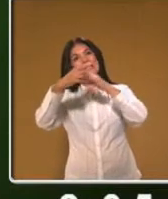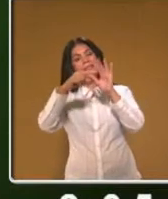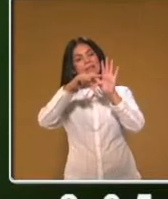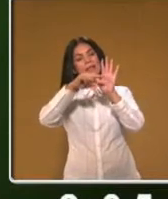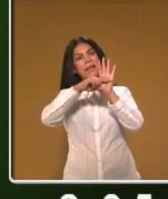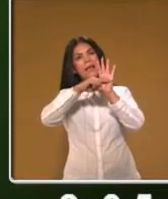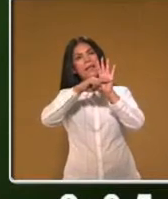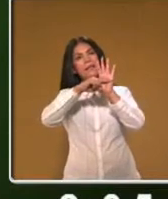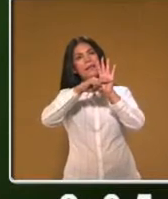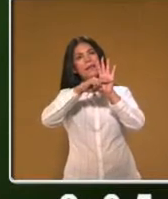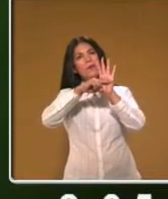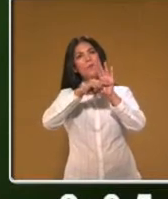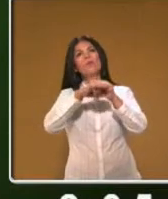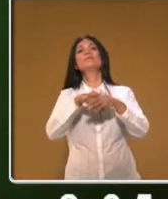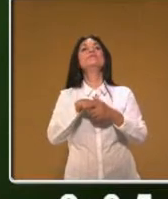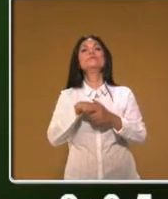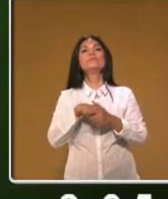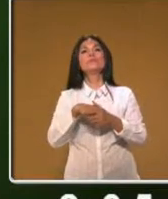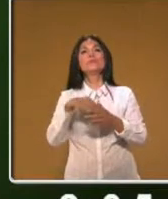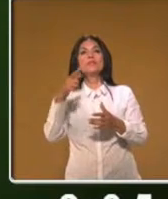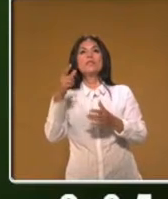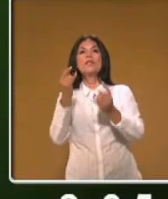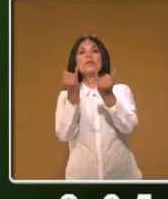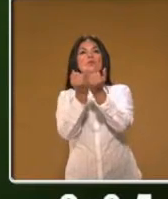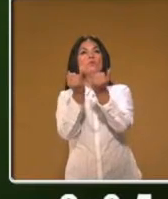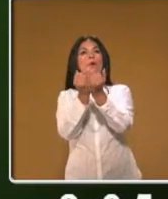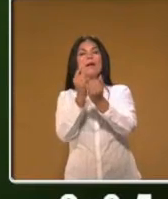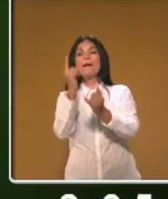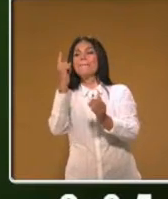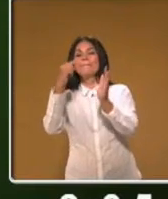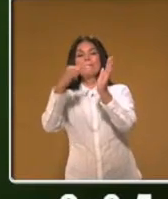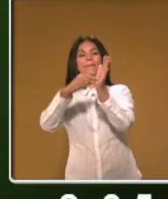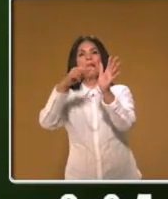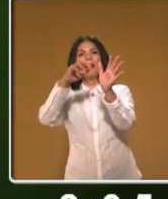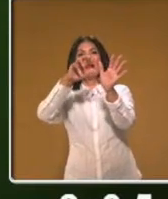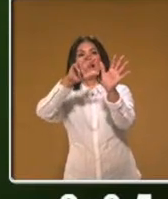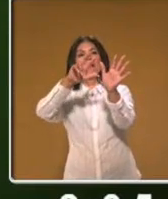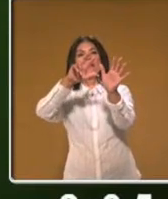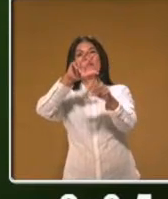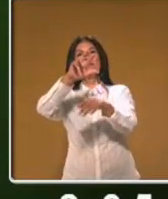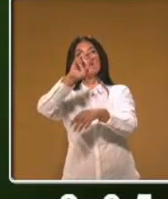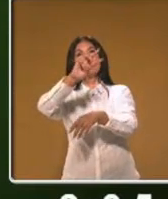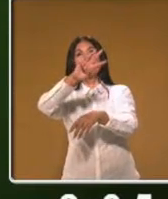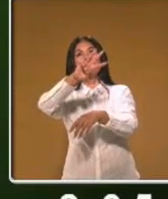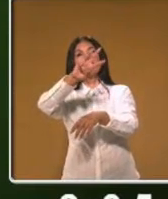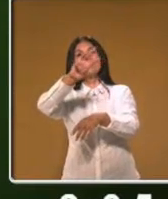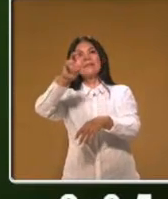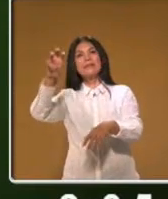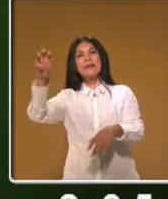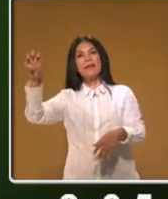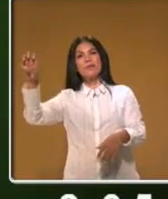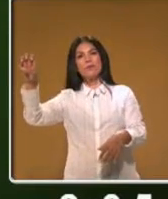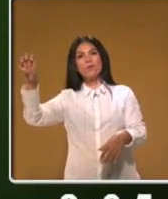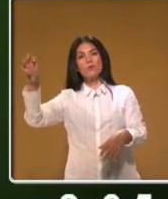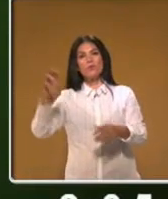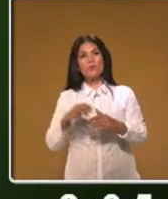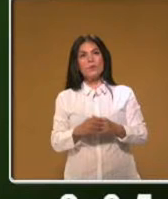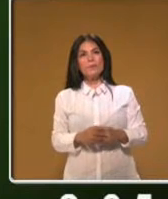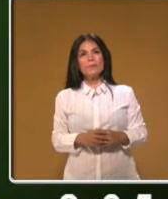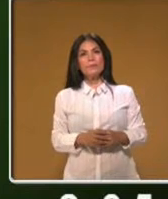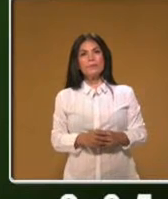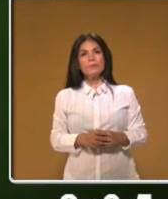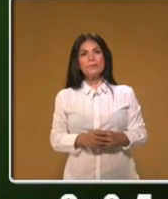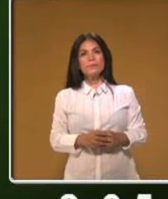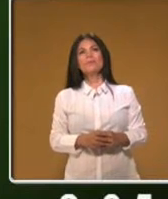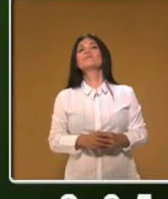me da 1300, negativo. ¿Qué va a suceder o cuál es la intención de este método? Fíjate, este 2 por